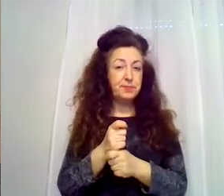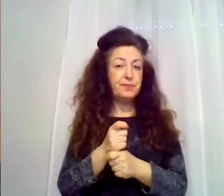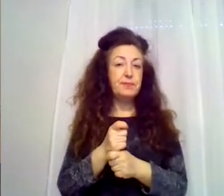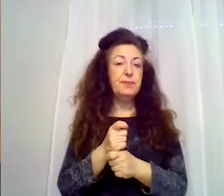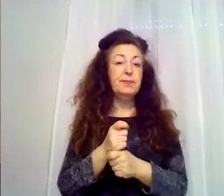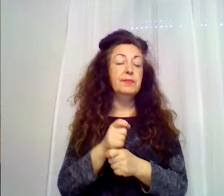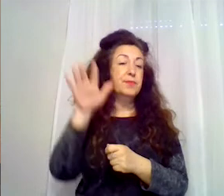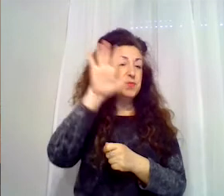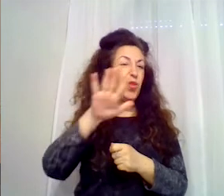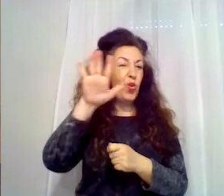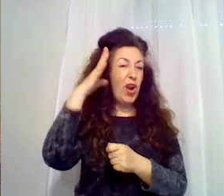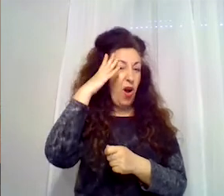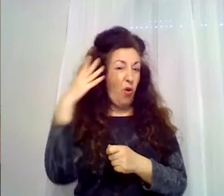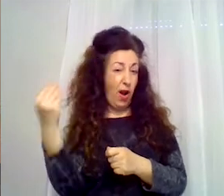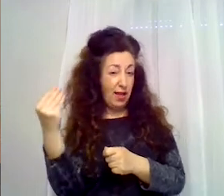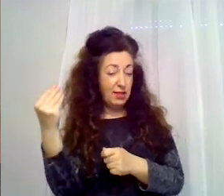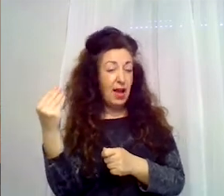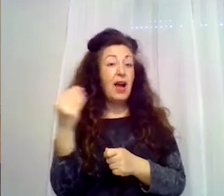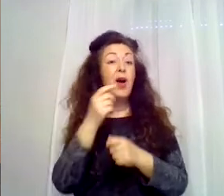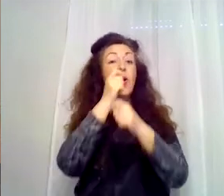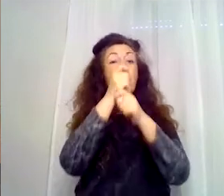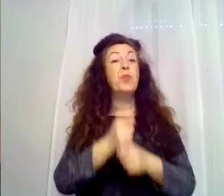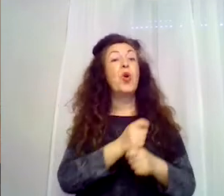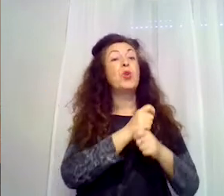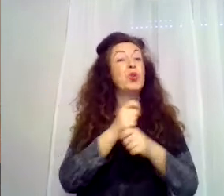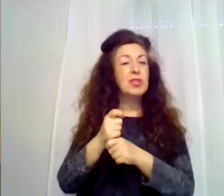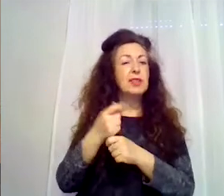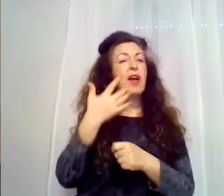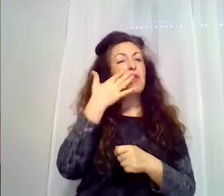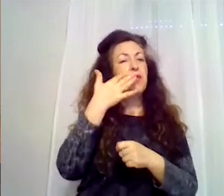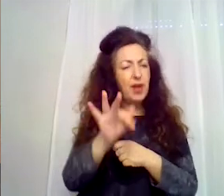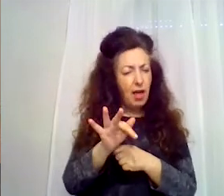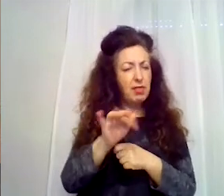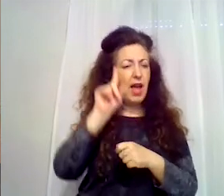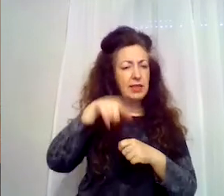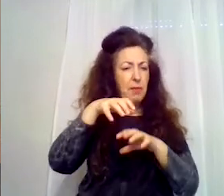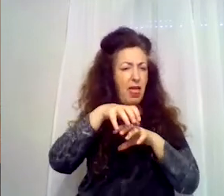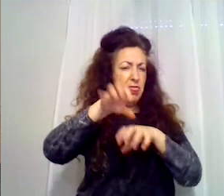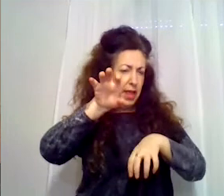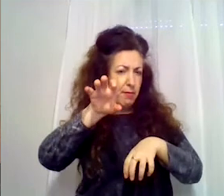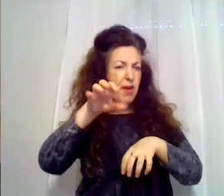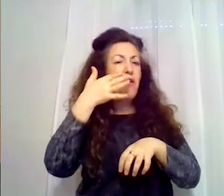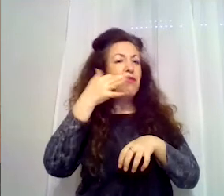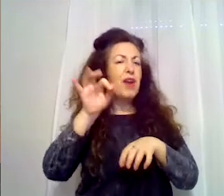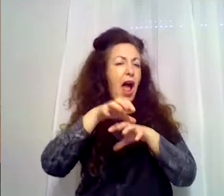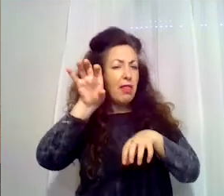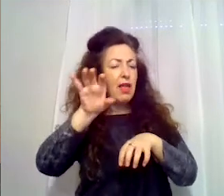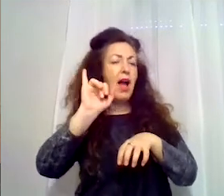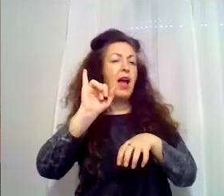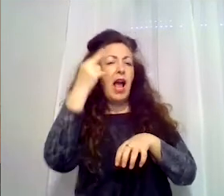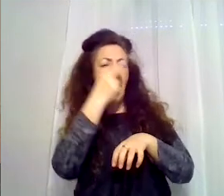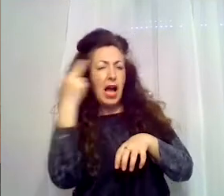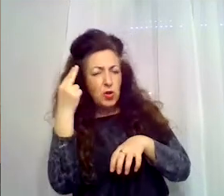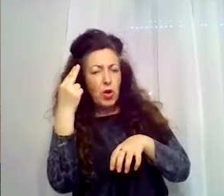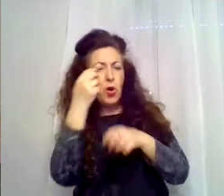con el reconocimiento del Papa, hasta ahí podríamos llegar. Si el Papa no hubiera reconocido la importancia de España, hubiera sido un mal nacido, el Papa que